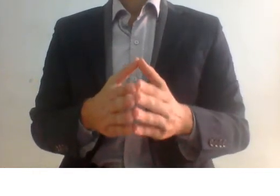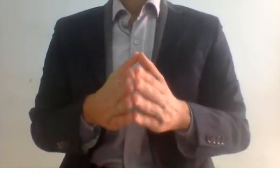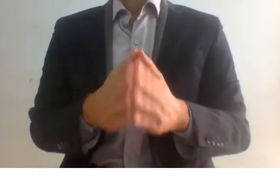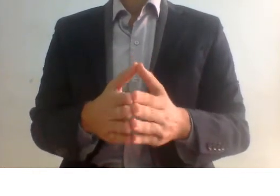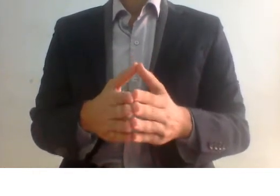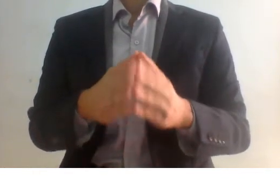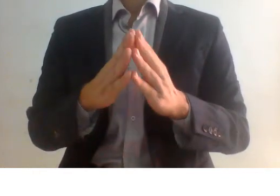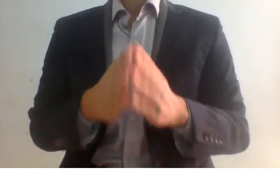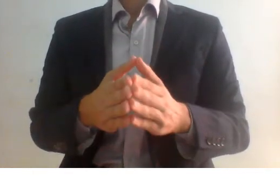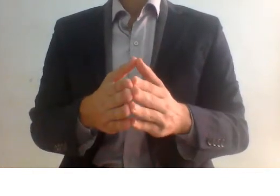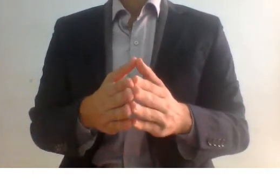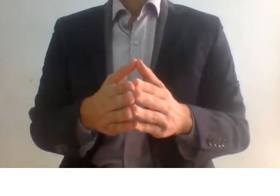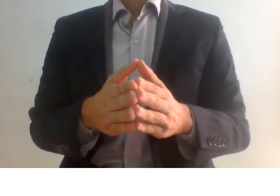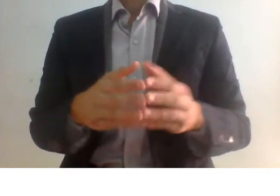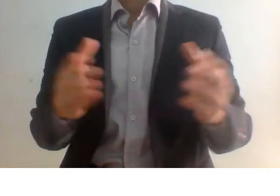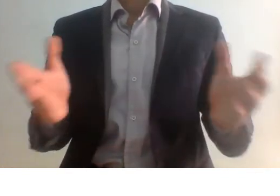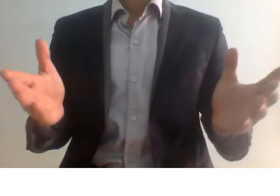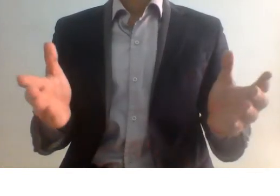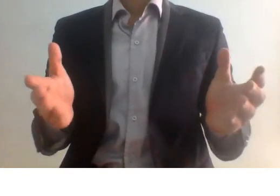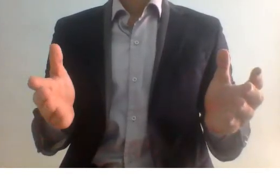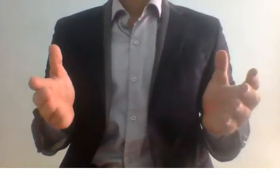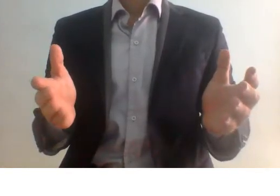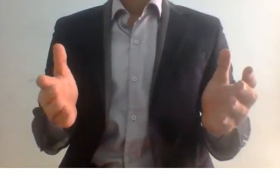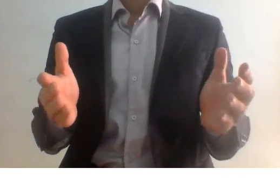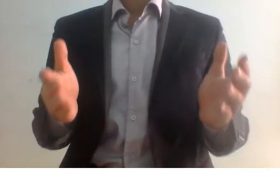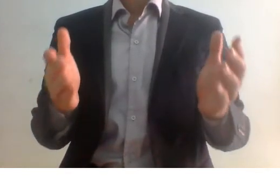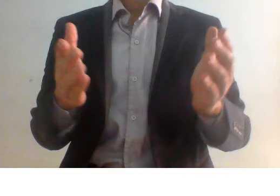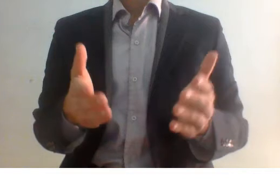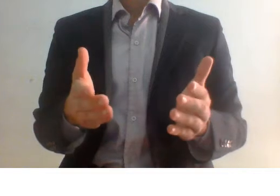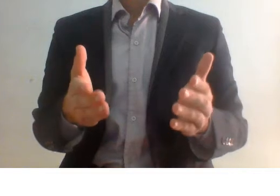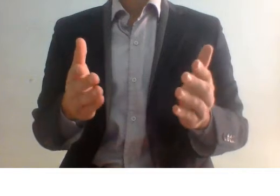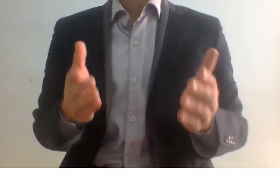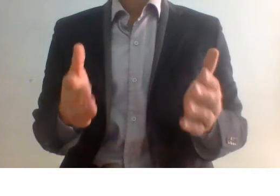incluso empresarios que tienen estas empresas en las cuales ellos se dedican a